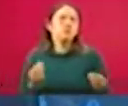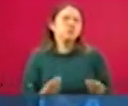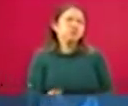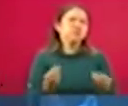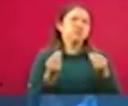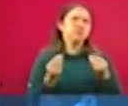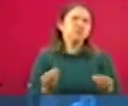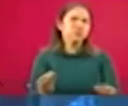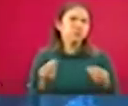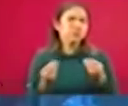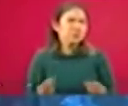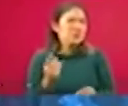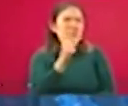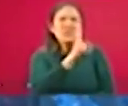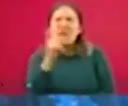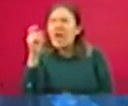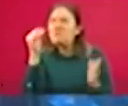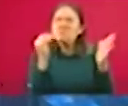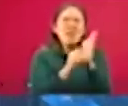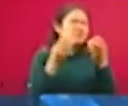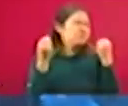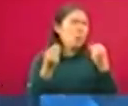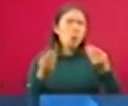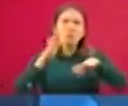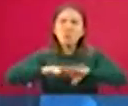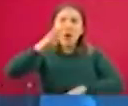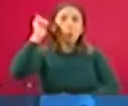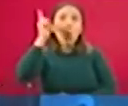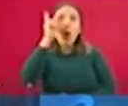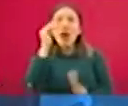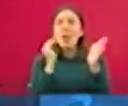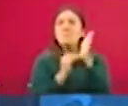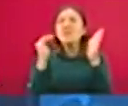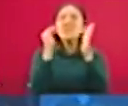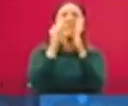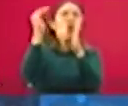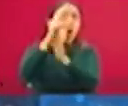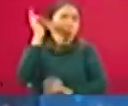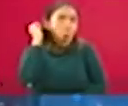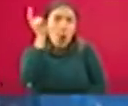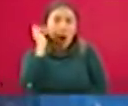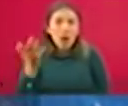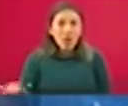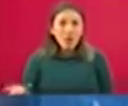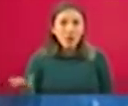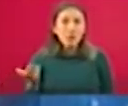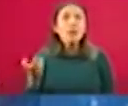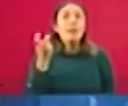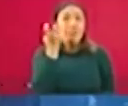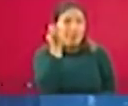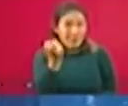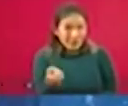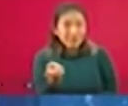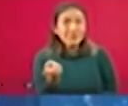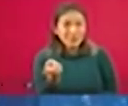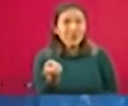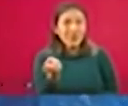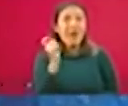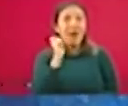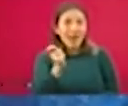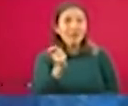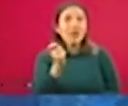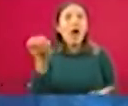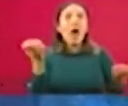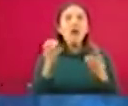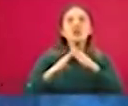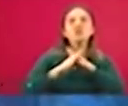hasta en 7,000 o 10,000 o 15,000 pesos. Pero bueno, esa es otra historia. En términos de la vigilancia, vigilancia epidemiológica, la manera en que han funcionado